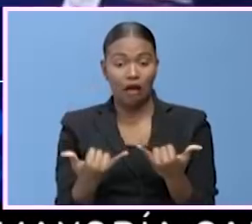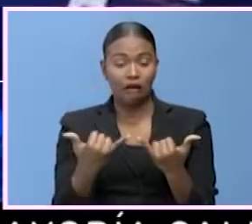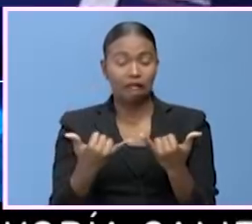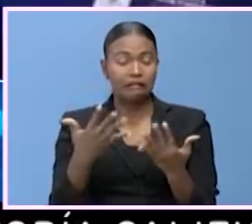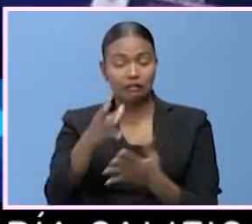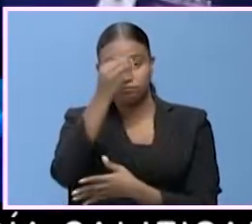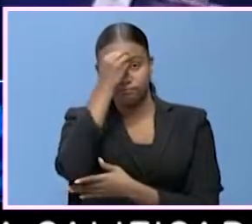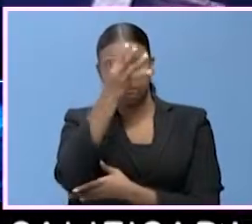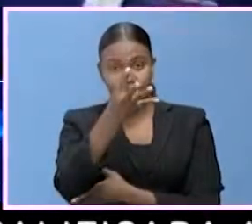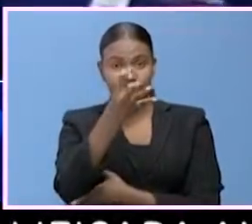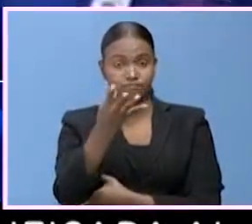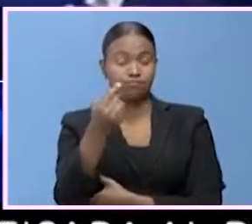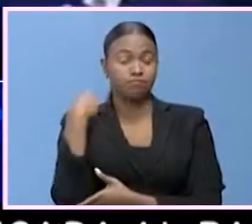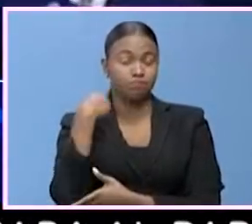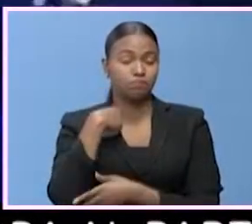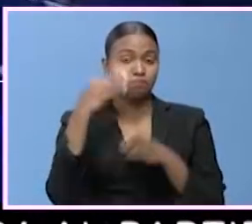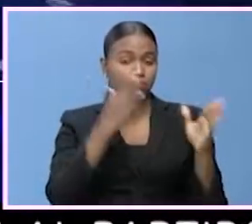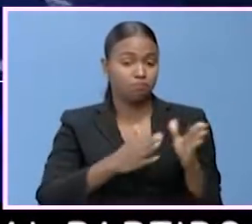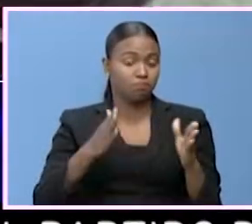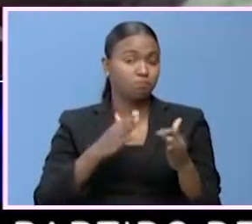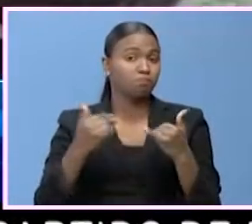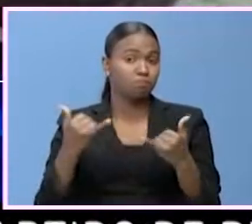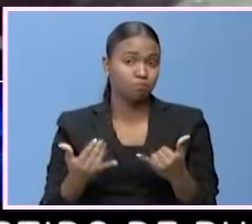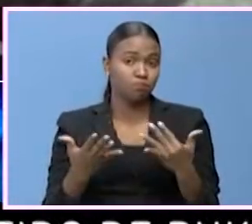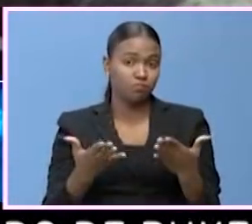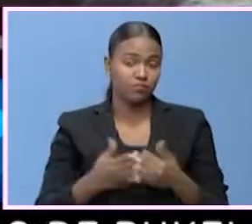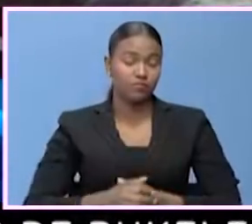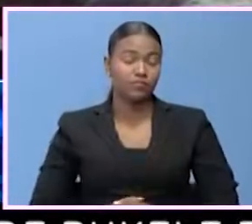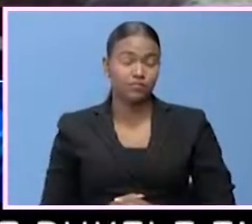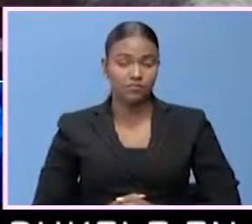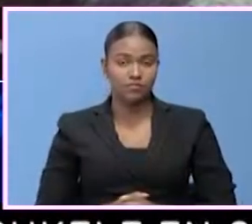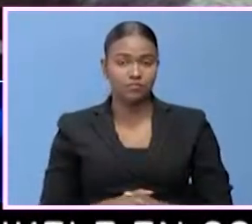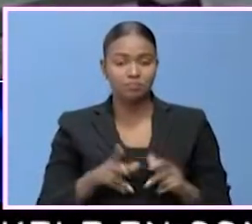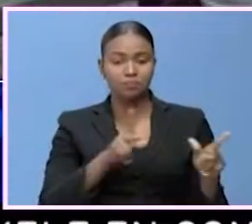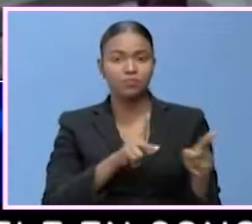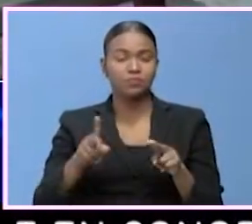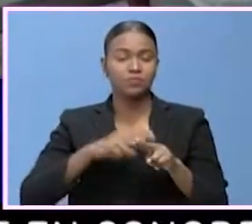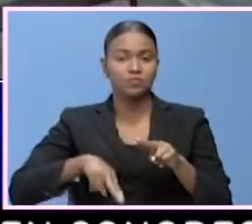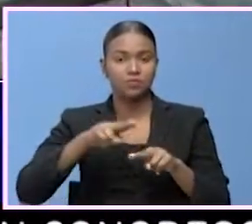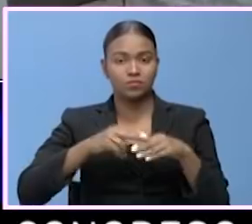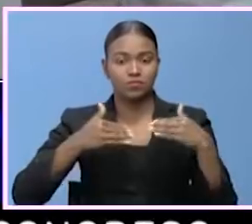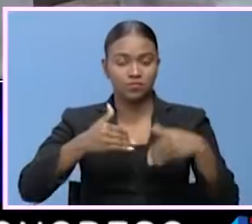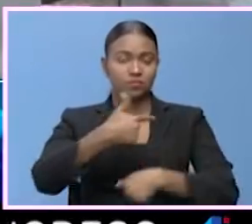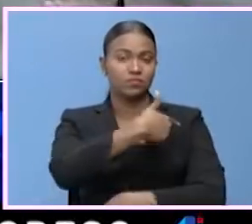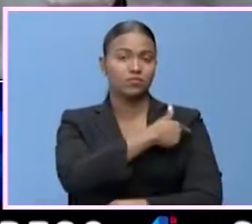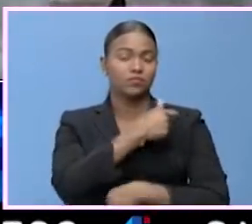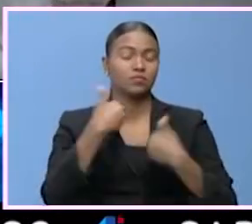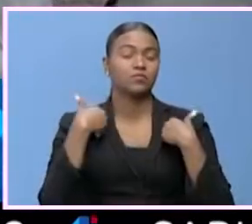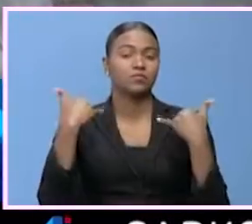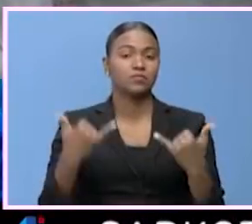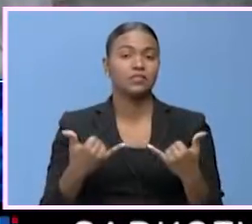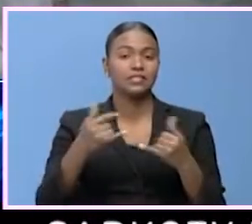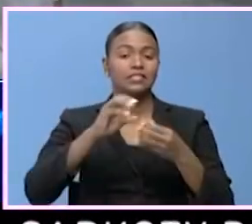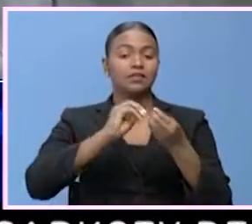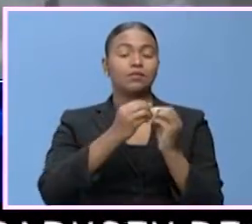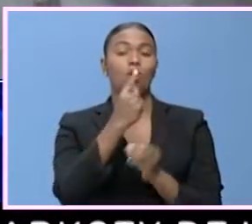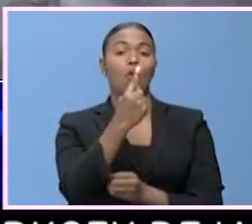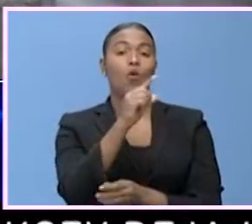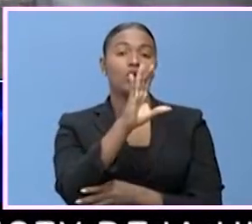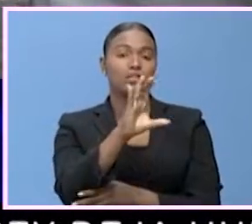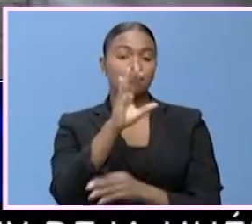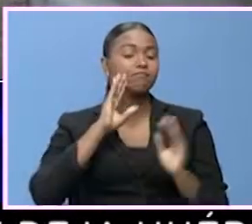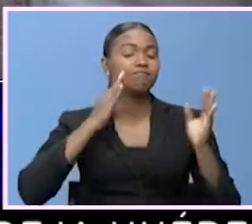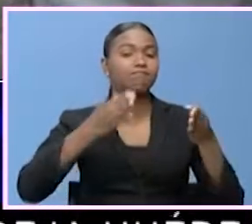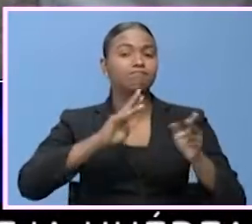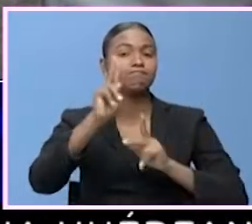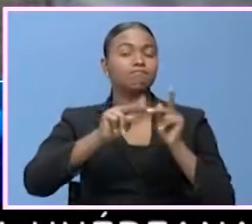coronavirus en los países que han estado avanzados es la vacunación. El Plan Nacional de Vacunación se encuentra en la fase 1C, dirigida